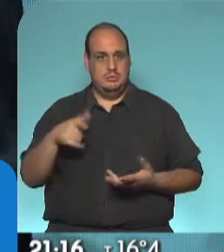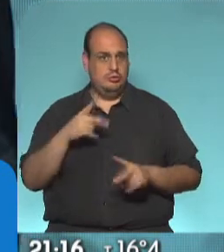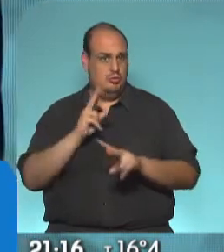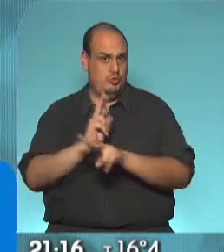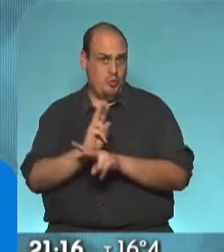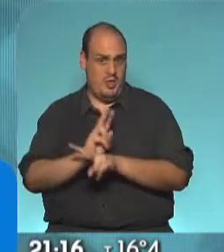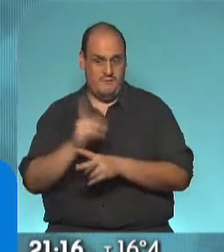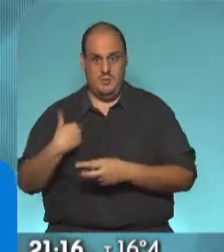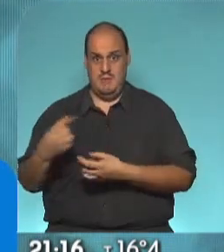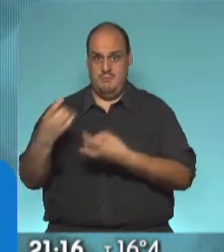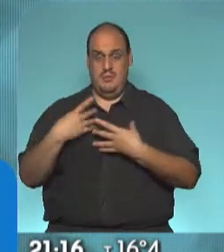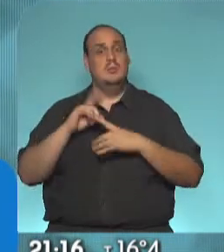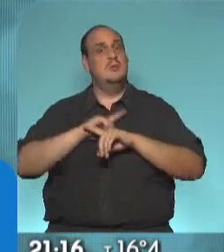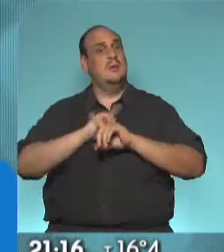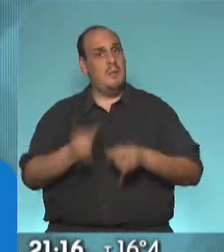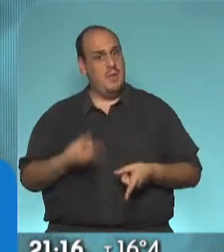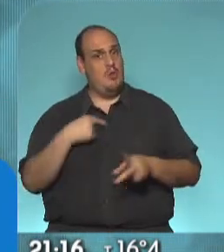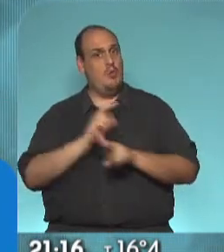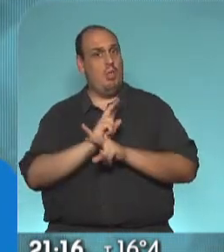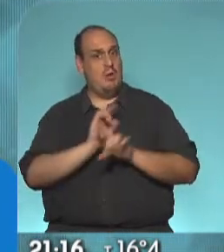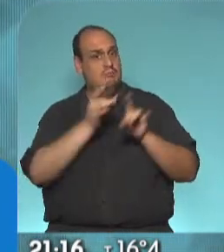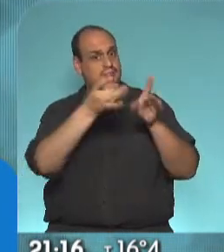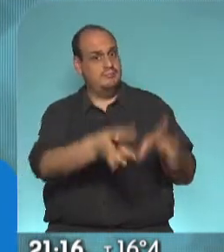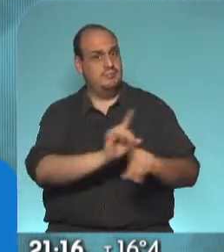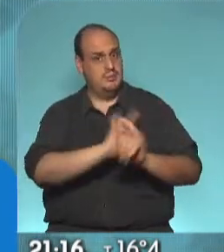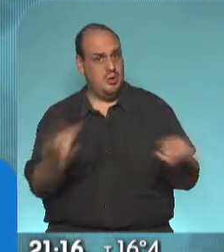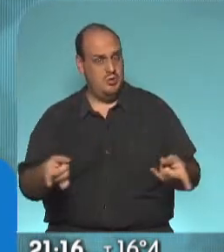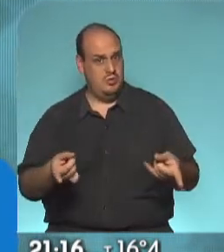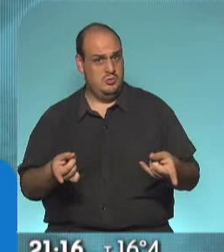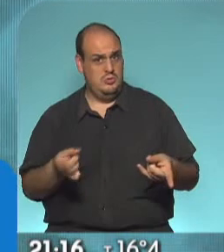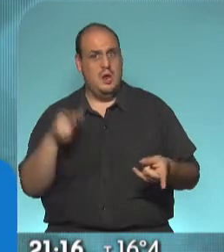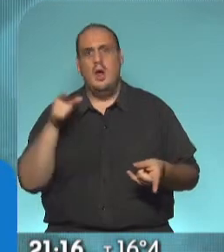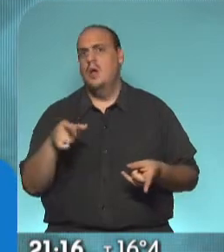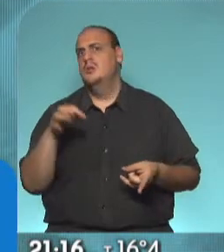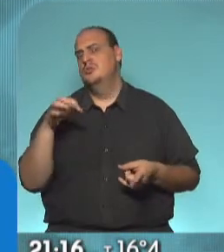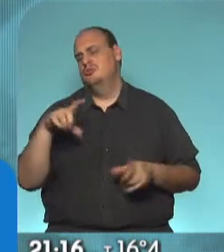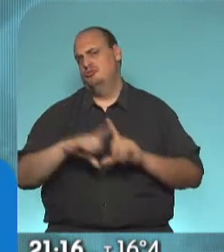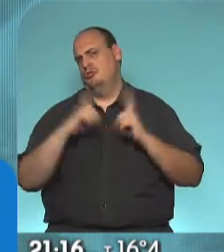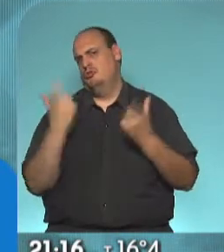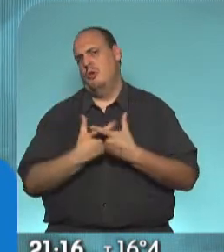para no contagiar. Es una cosa recíproca y eso debería existir en toda la sociedad